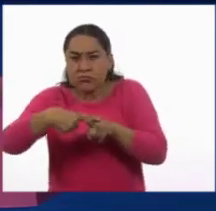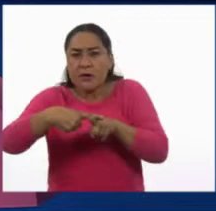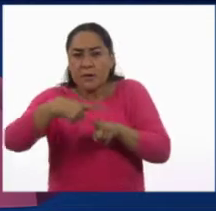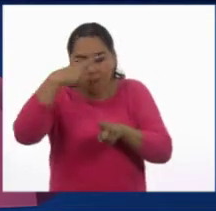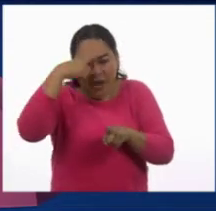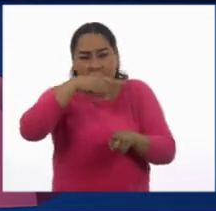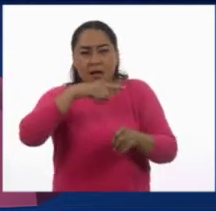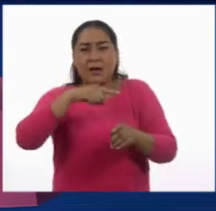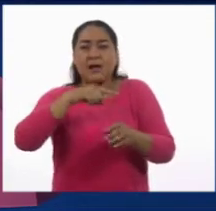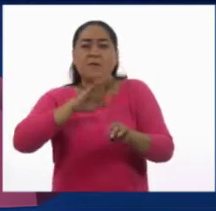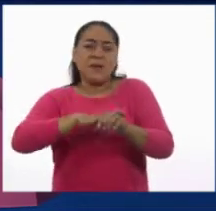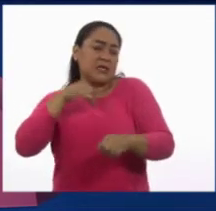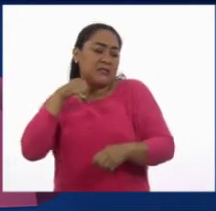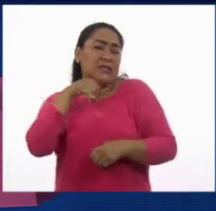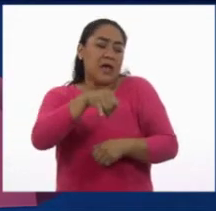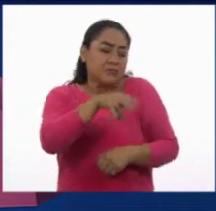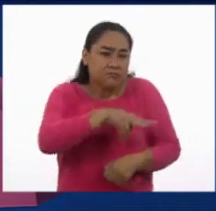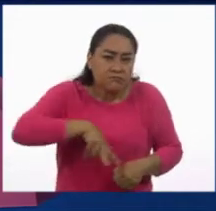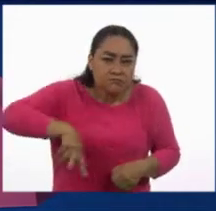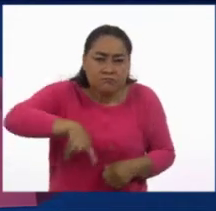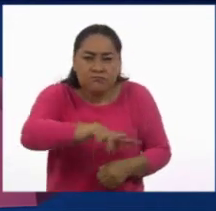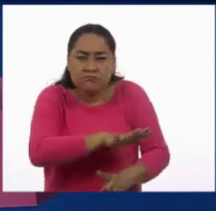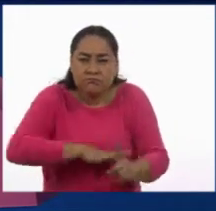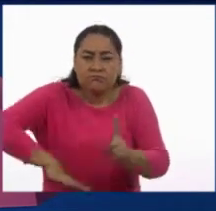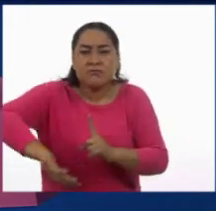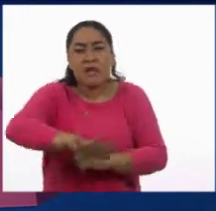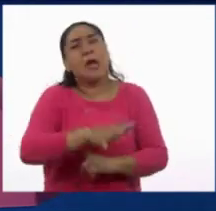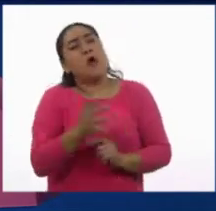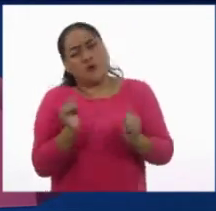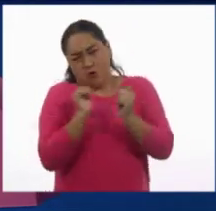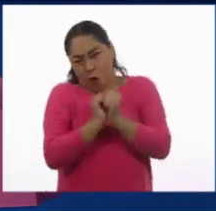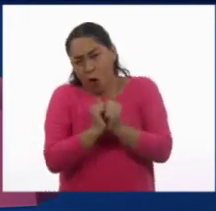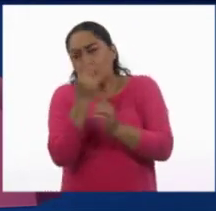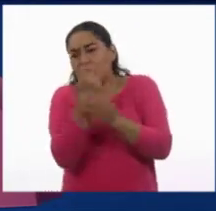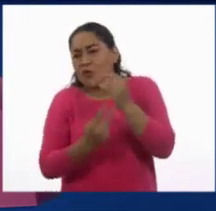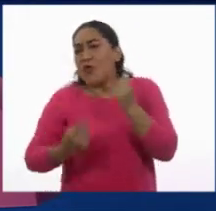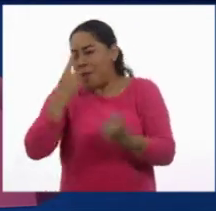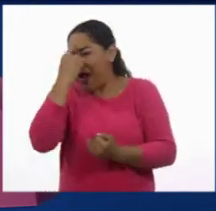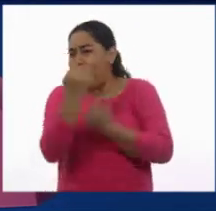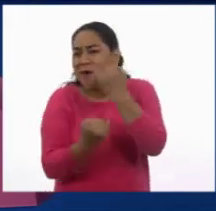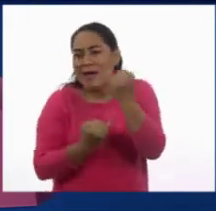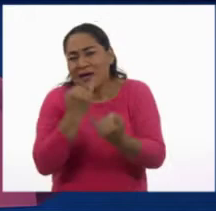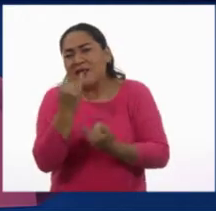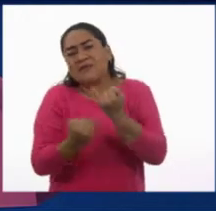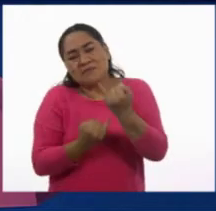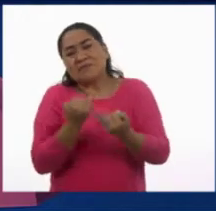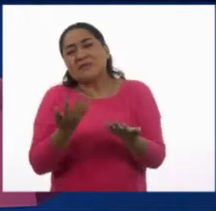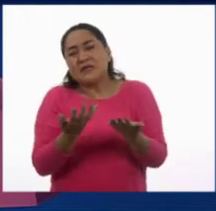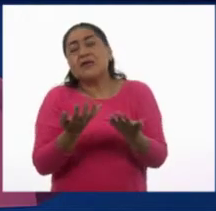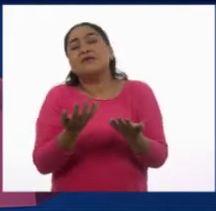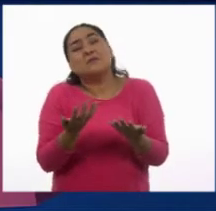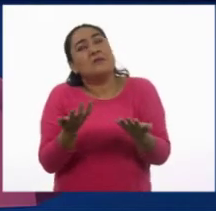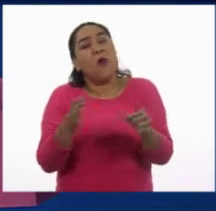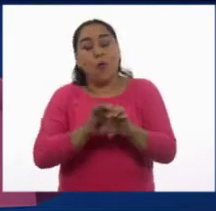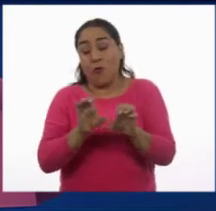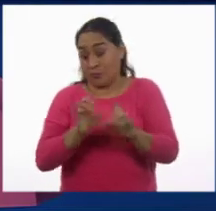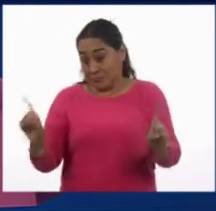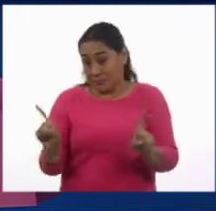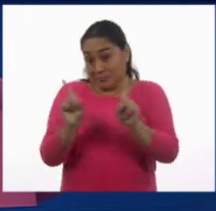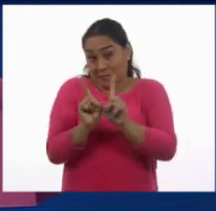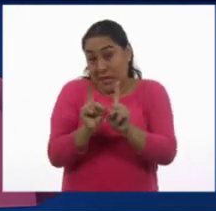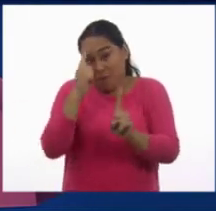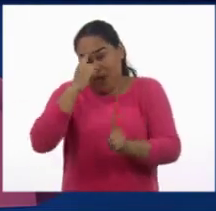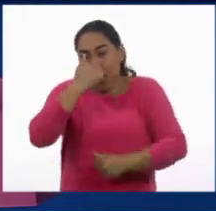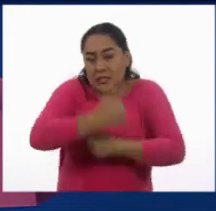localización espacial. ¿Sí? Pero se trata de un juego tradicional en el sentido de que se trata de competir con un compañero